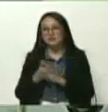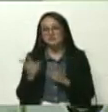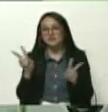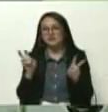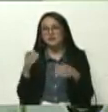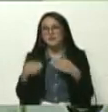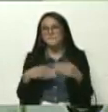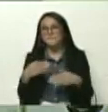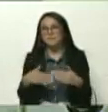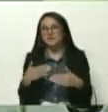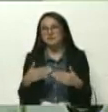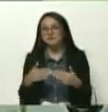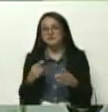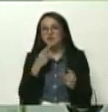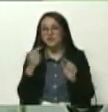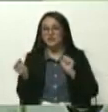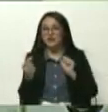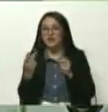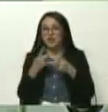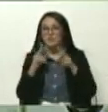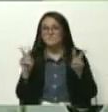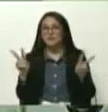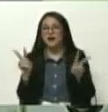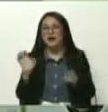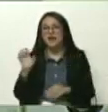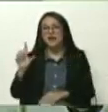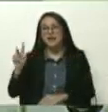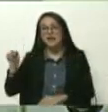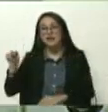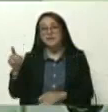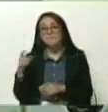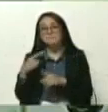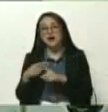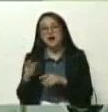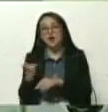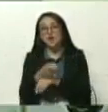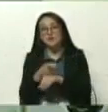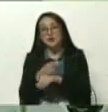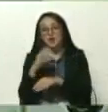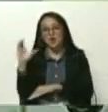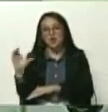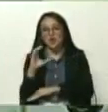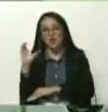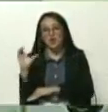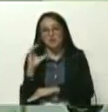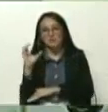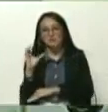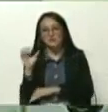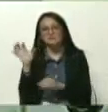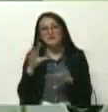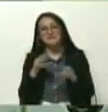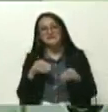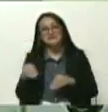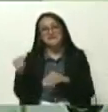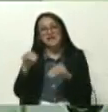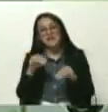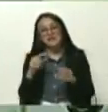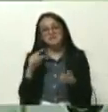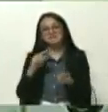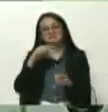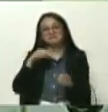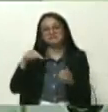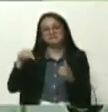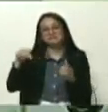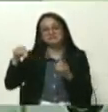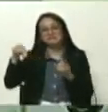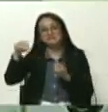este proceso para el diálogo y la paz entre el ELN y el gobierno de Colombia. Él bien decía que las sedes van a ser rotatorias, es